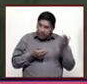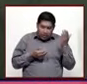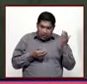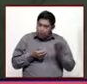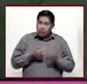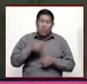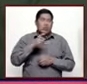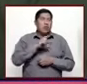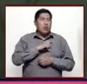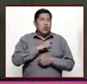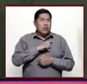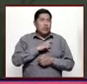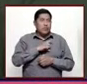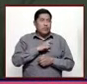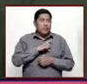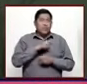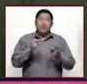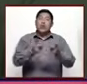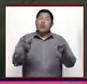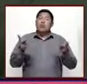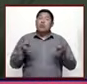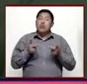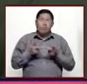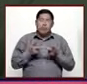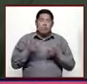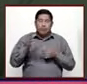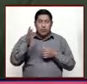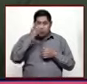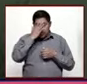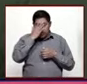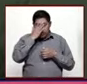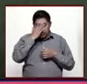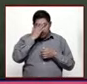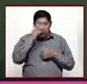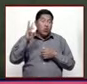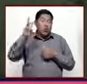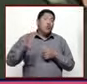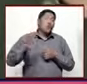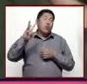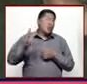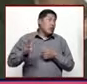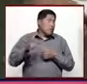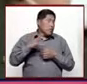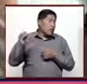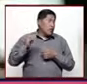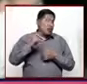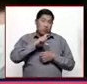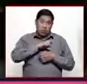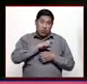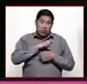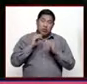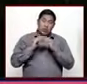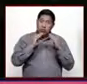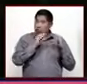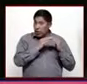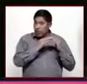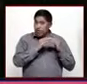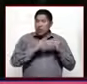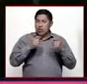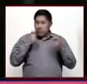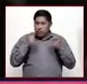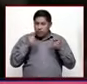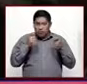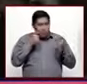La policía de provincial de bomberos Guarnes, como el de la FELCC, ya están realizando los